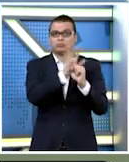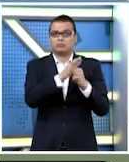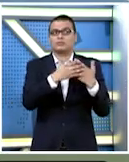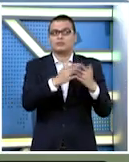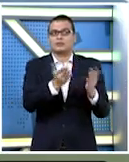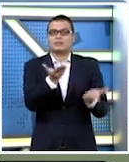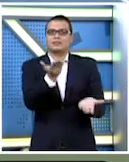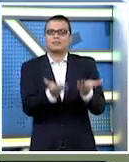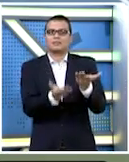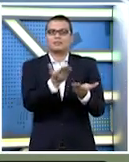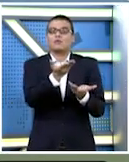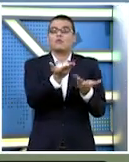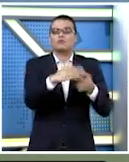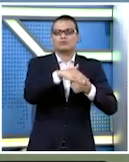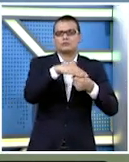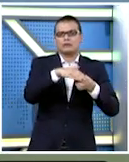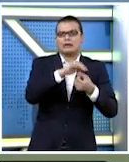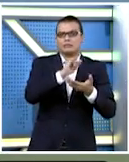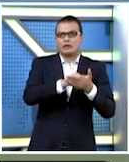dependerá de cómo avanzan las medidas de control